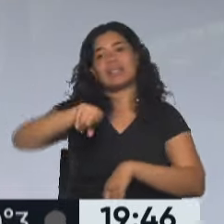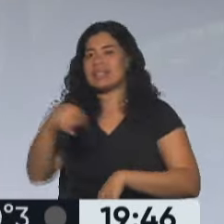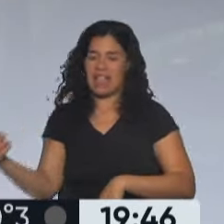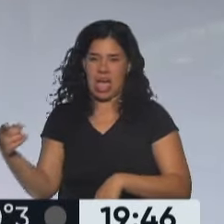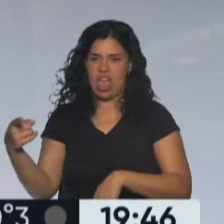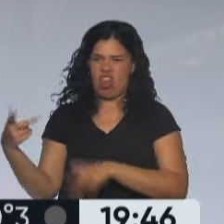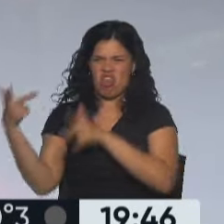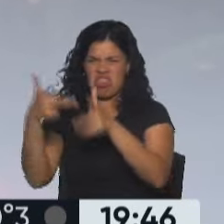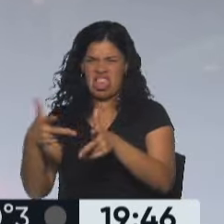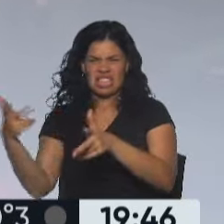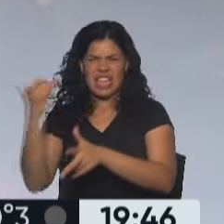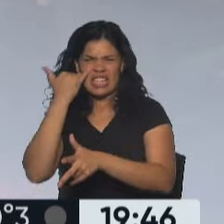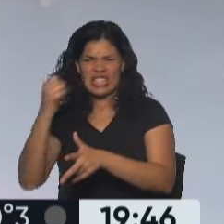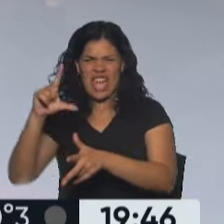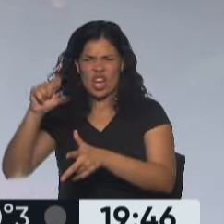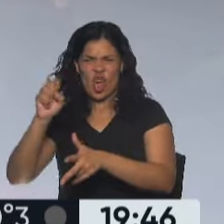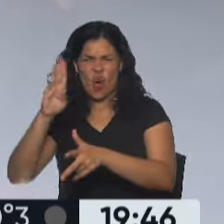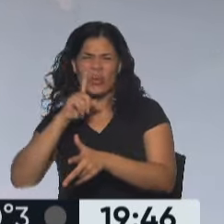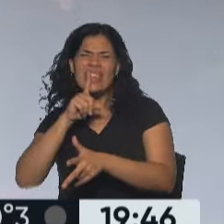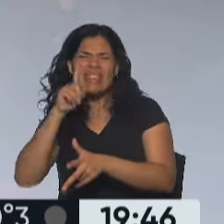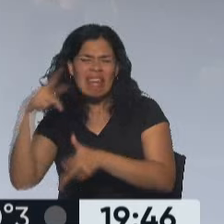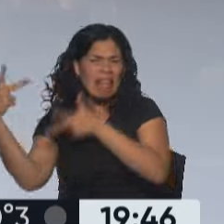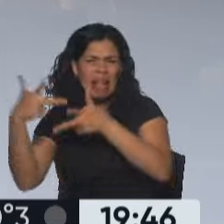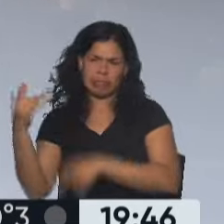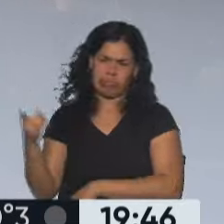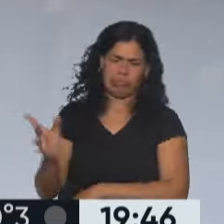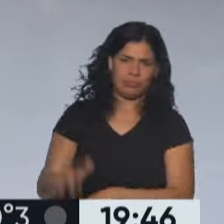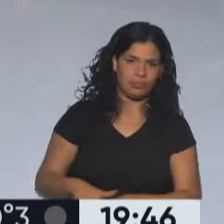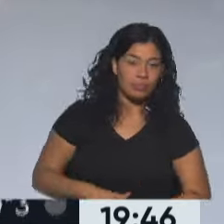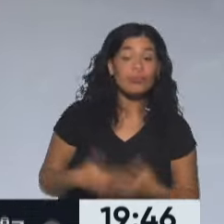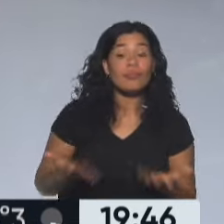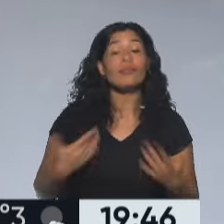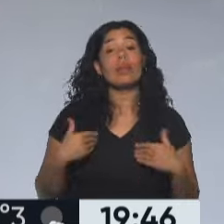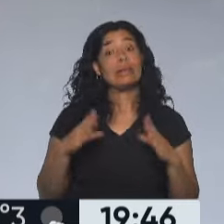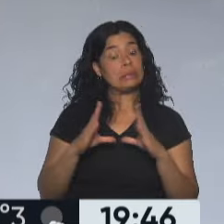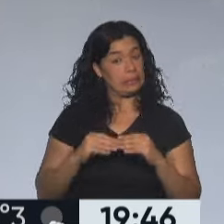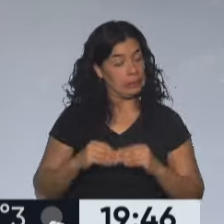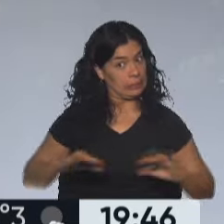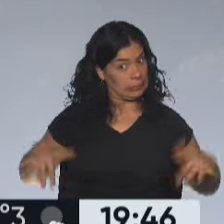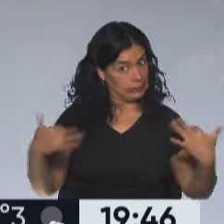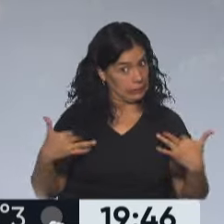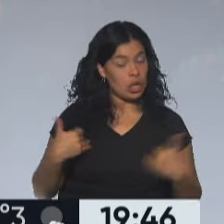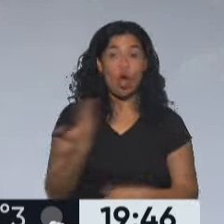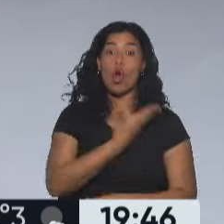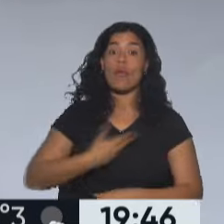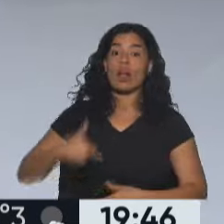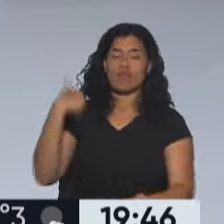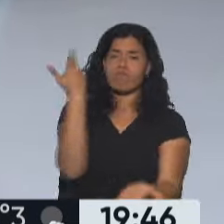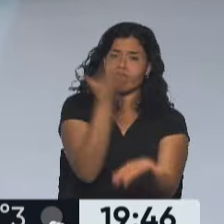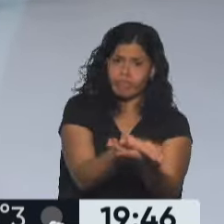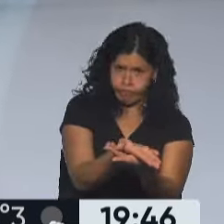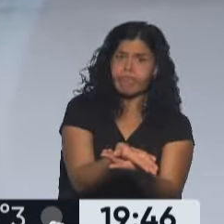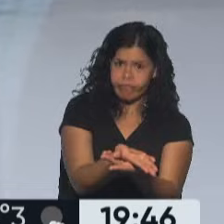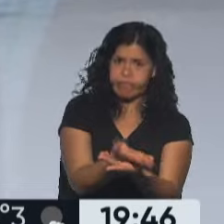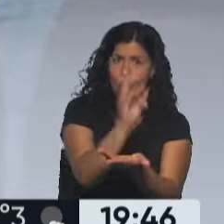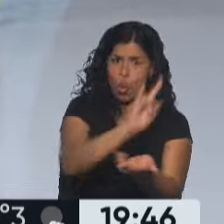eso no fue lo único, sino que en el medio de esta polémica el gobierno le generó un ofrecimiento a las universidades